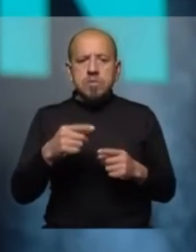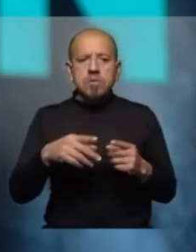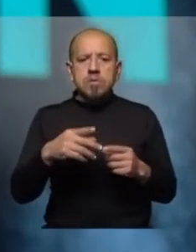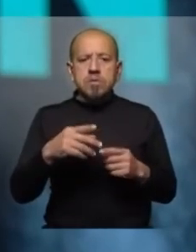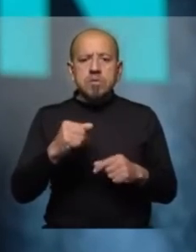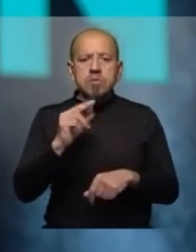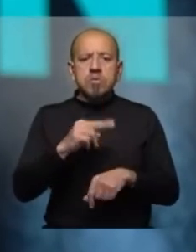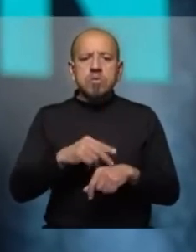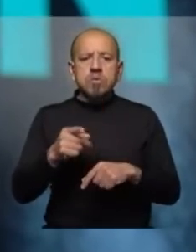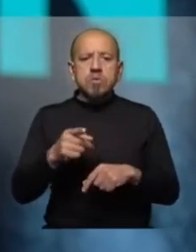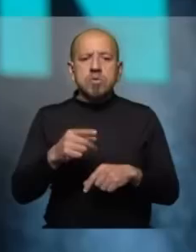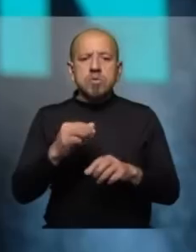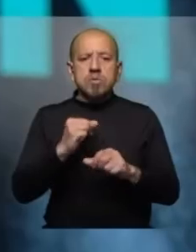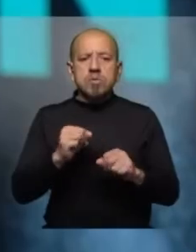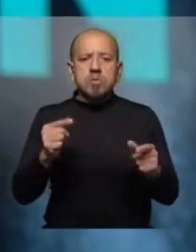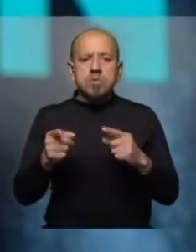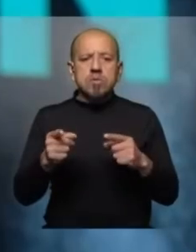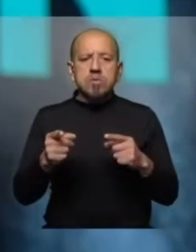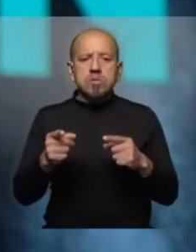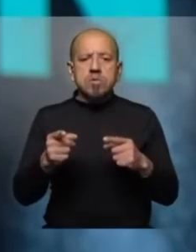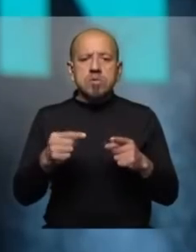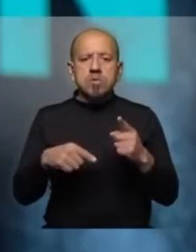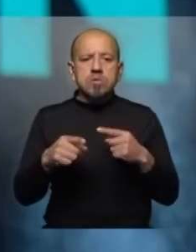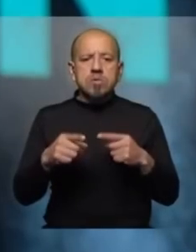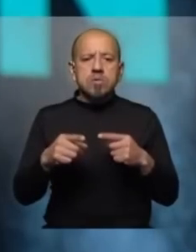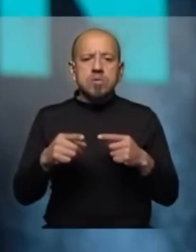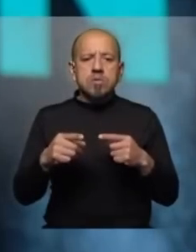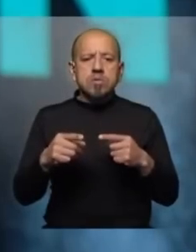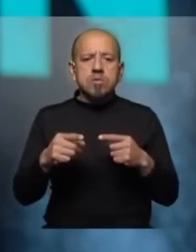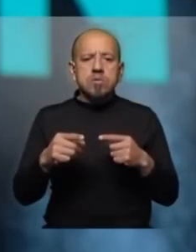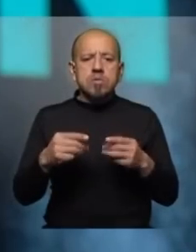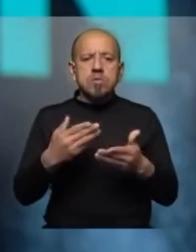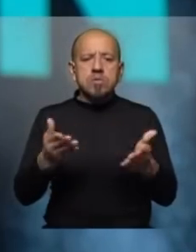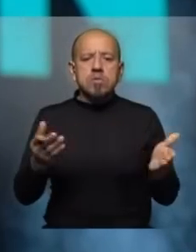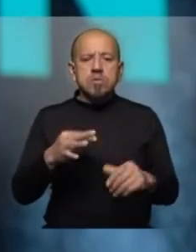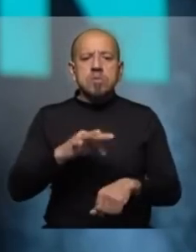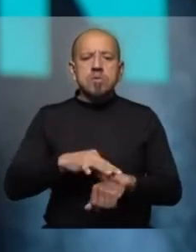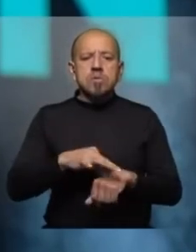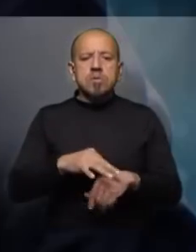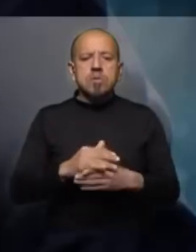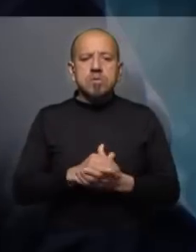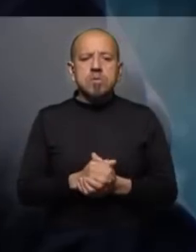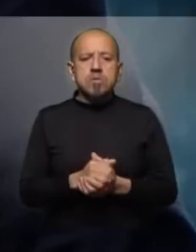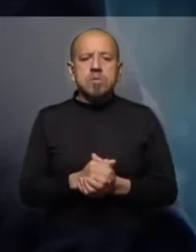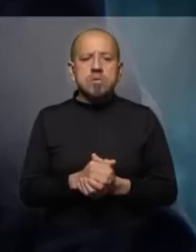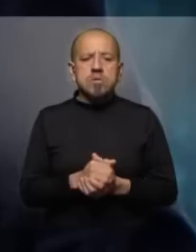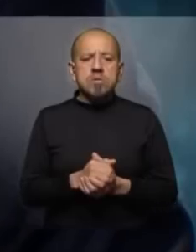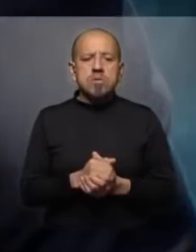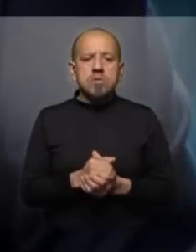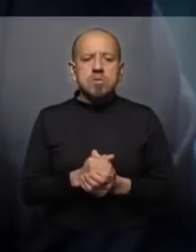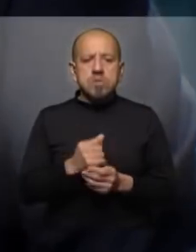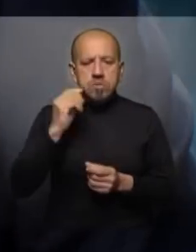medios para lograr esos resultados que sea que estén de los médicos y las médicas bueno fue muy